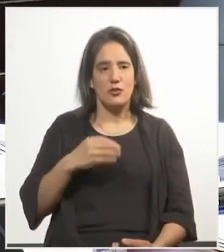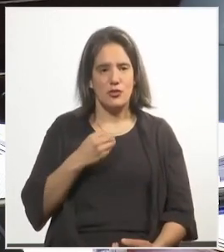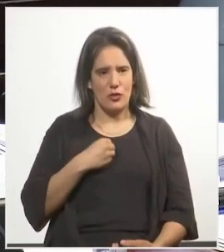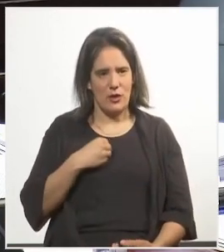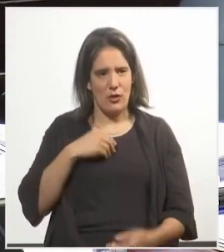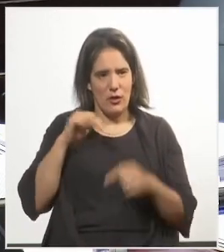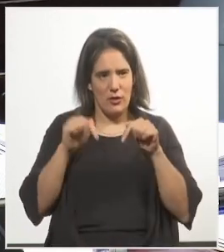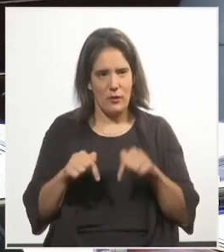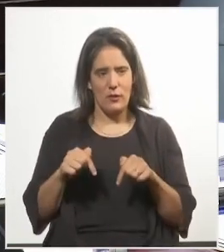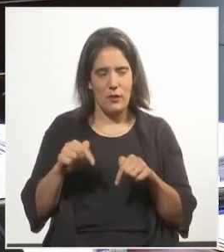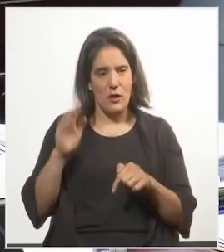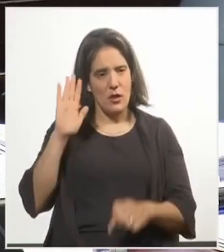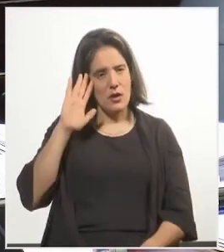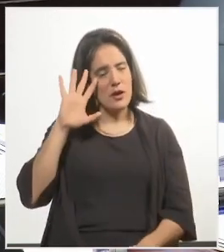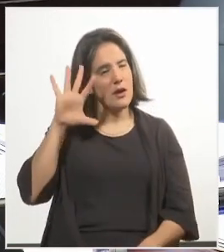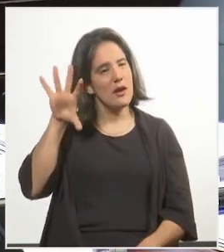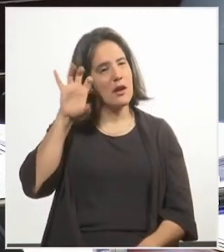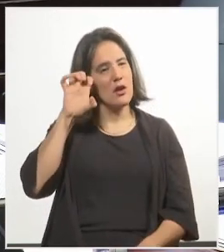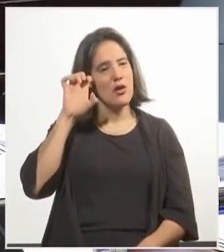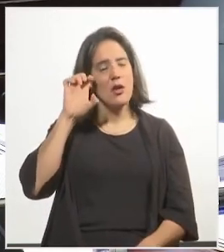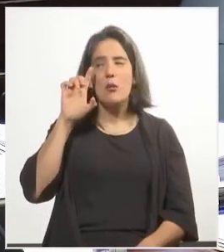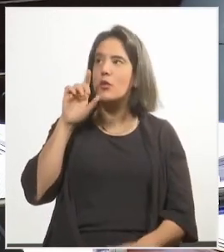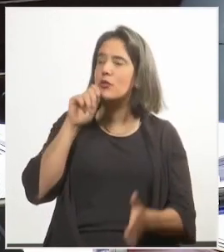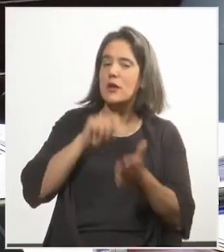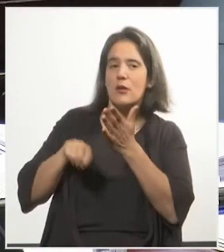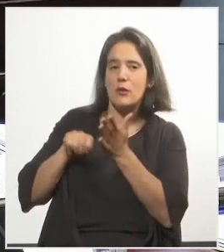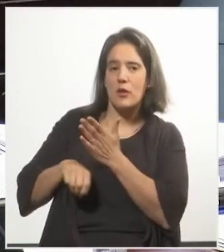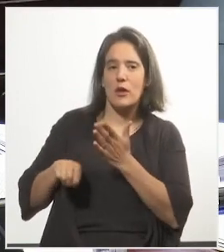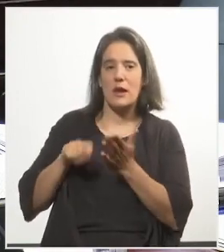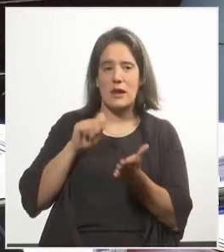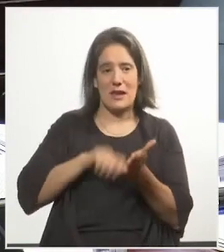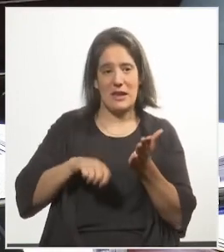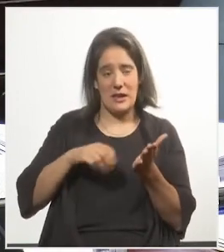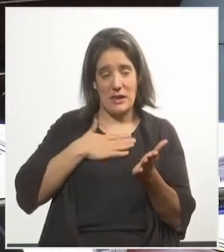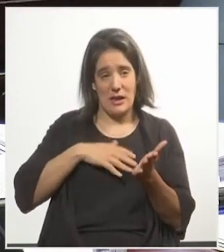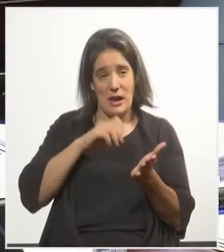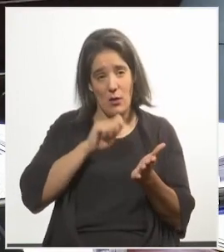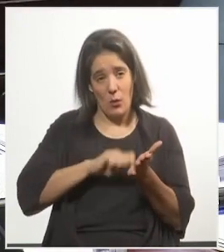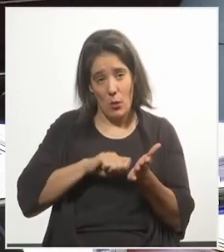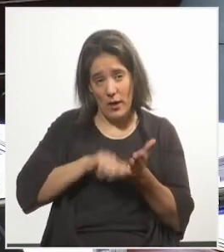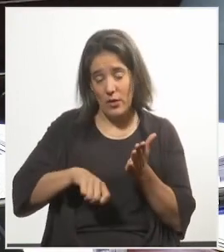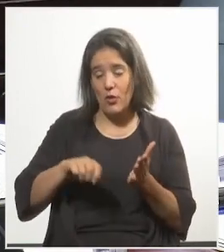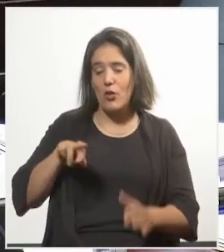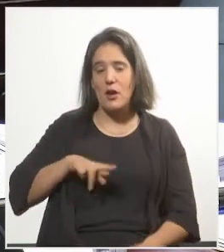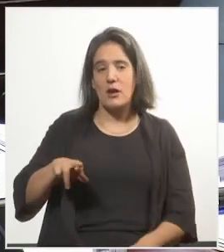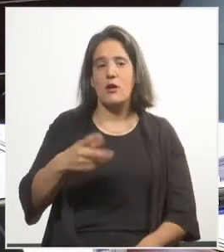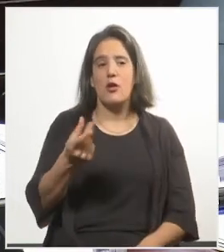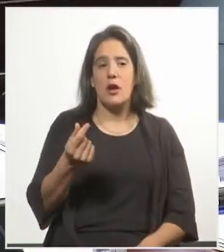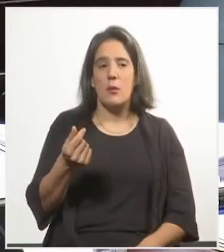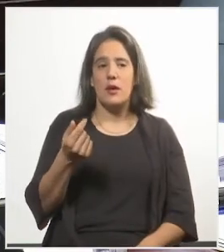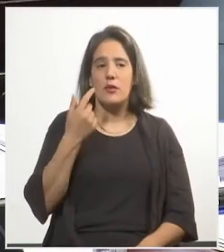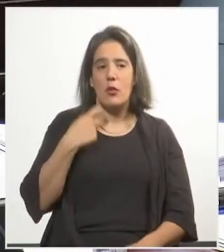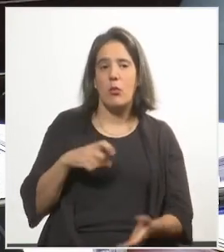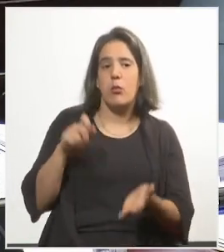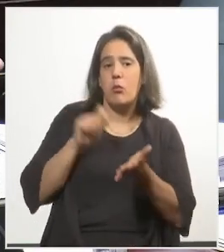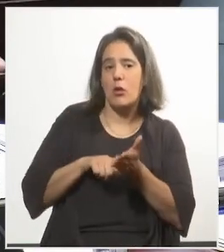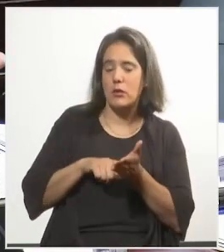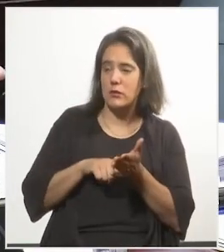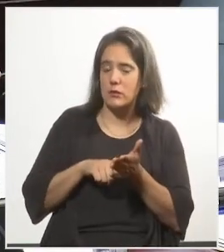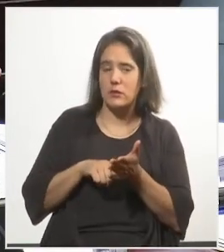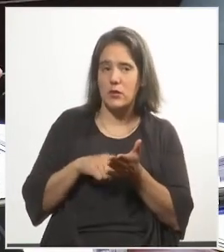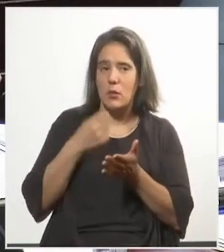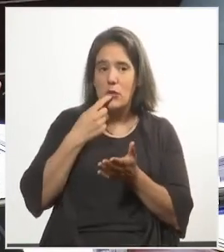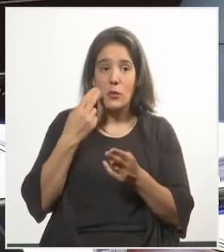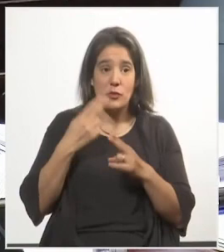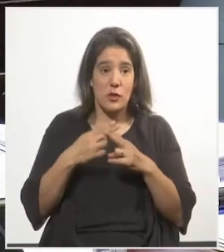que hoy recordamos el Tratado del Río de la Plata, recordamos la suscripción, por eso vamos